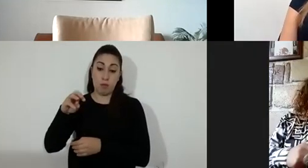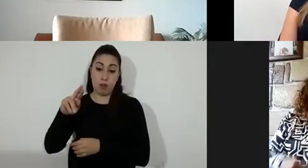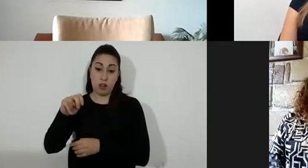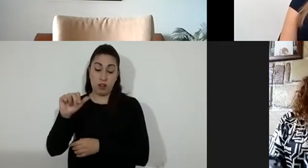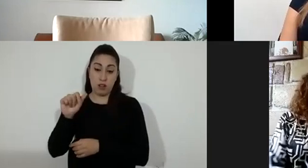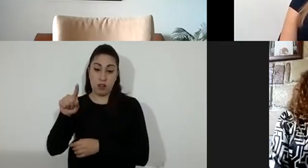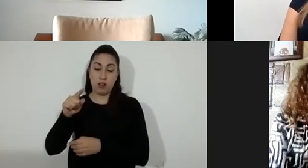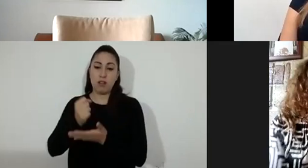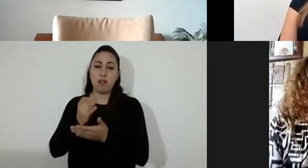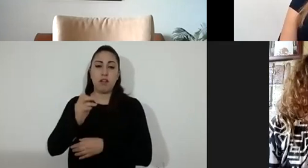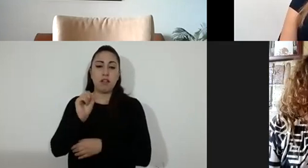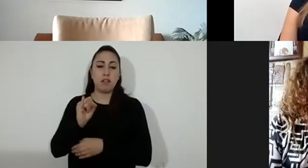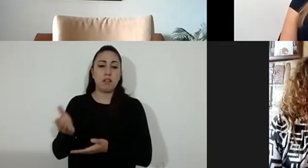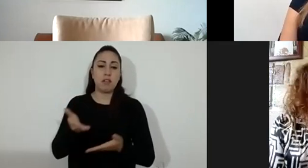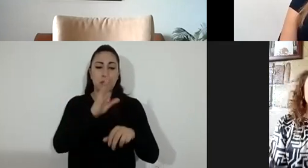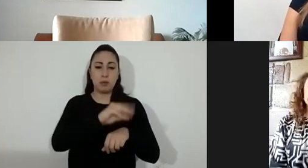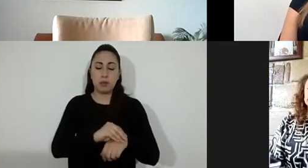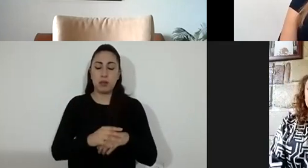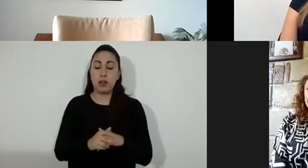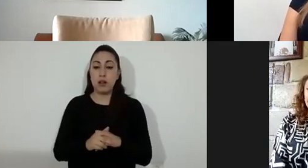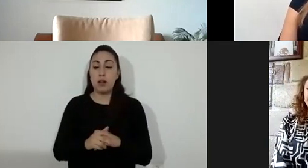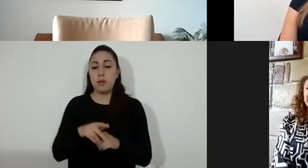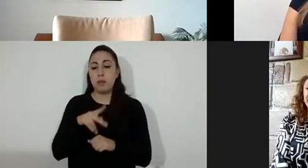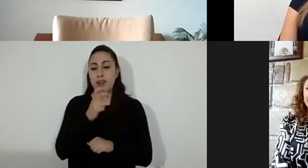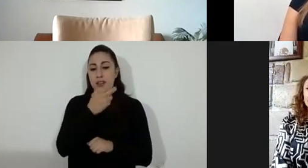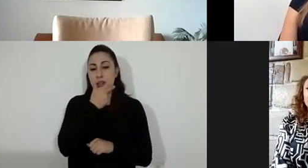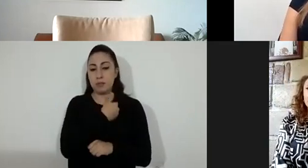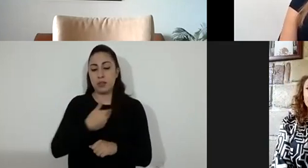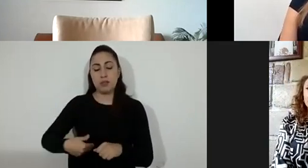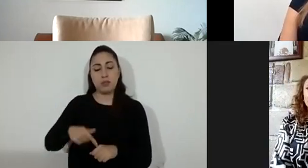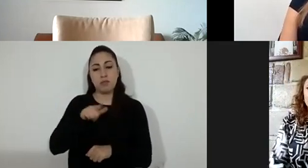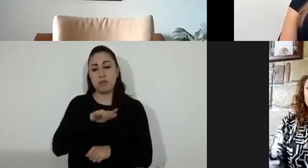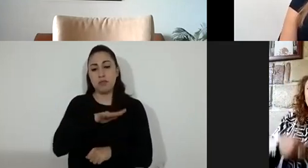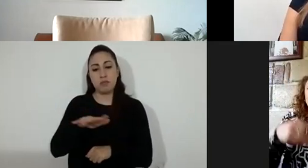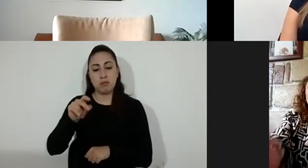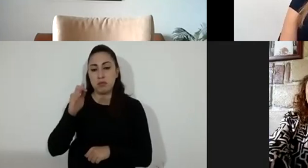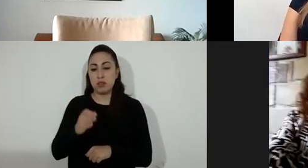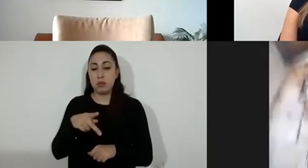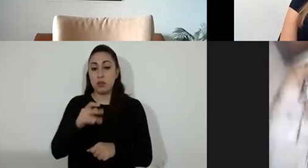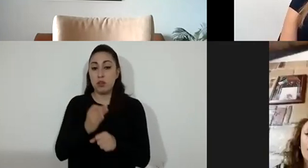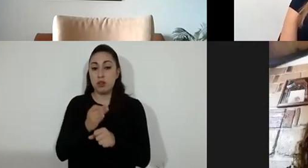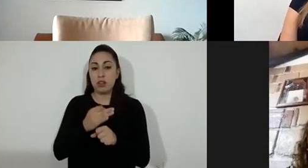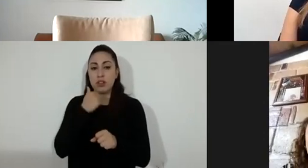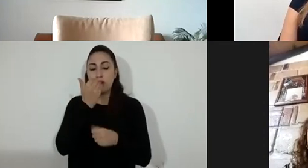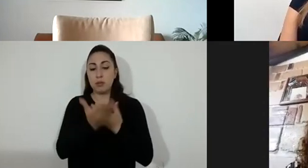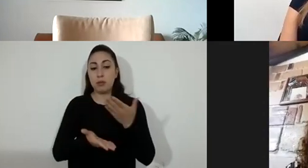Congreso de la Unión. Aquí ahora se está intentando cambiar artículos